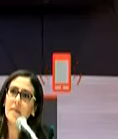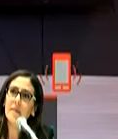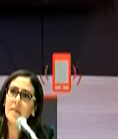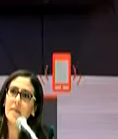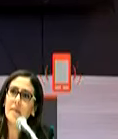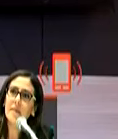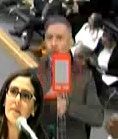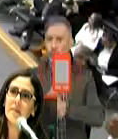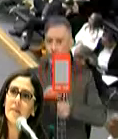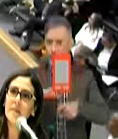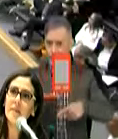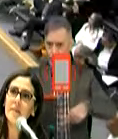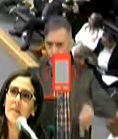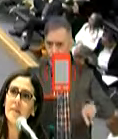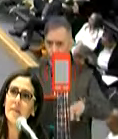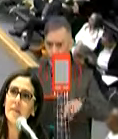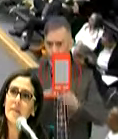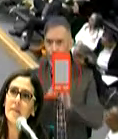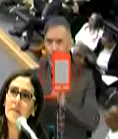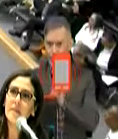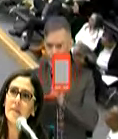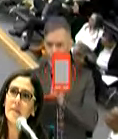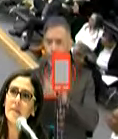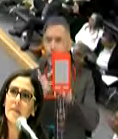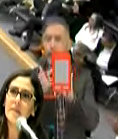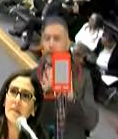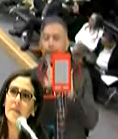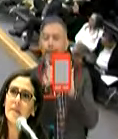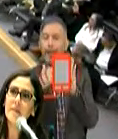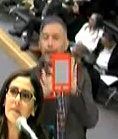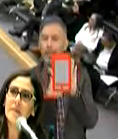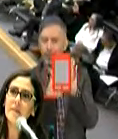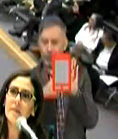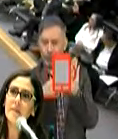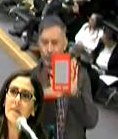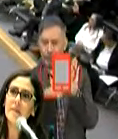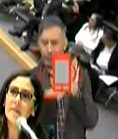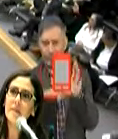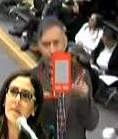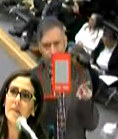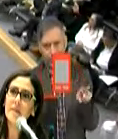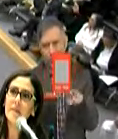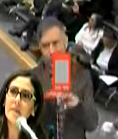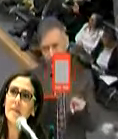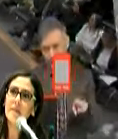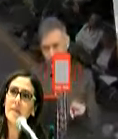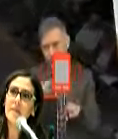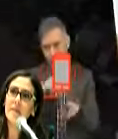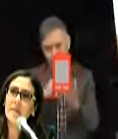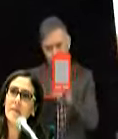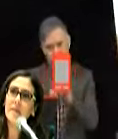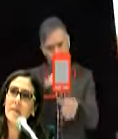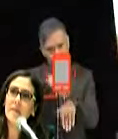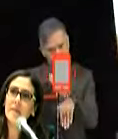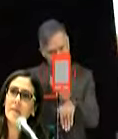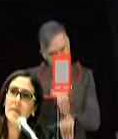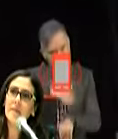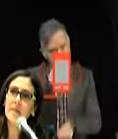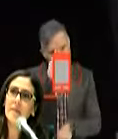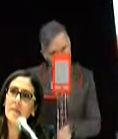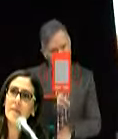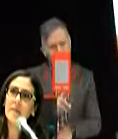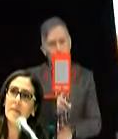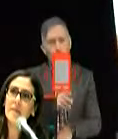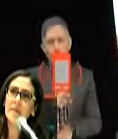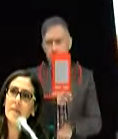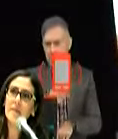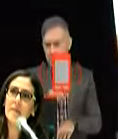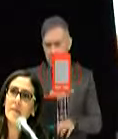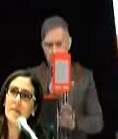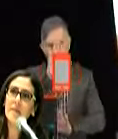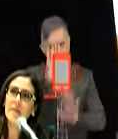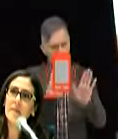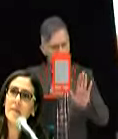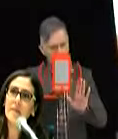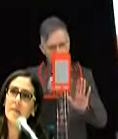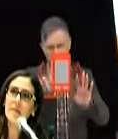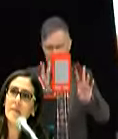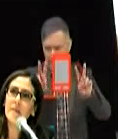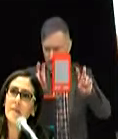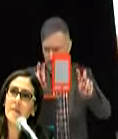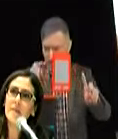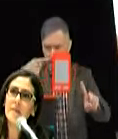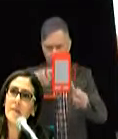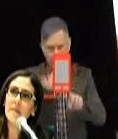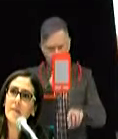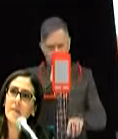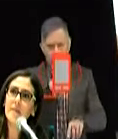nuestra historia, porque ahora sí, en todos los estados va a haber alguna elección, por lo menos, en algunos todo el carro completo y